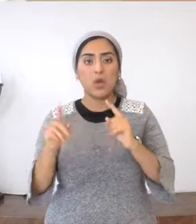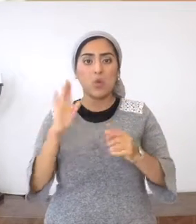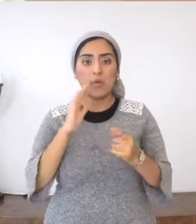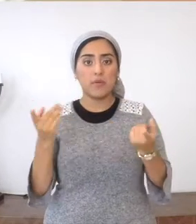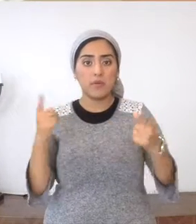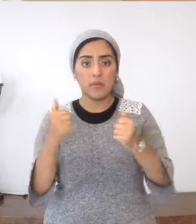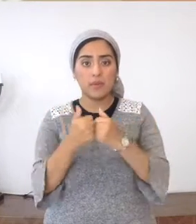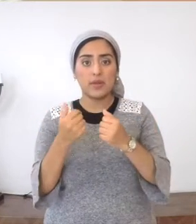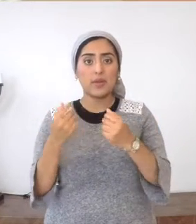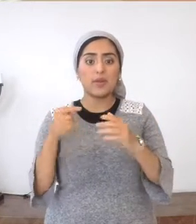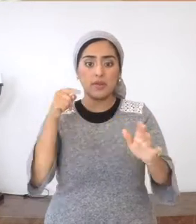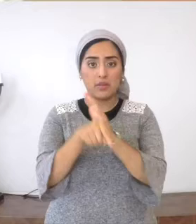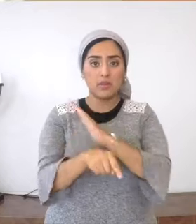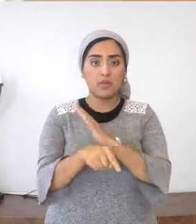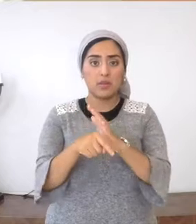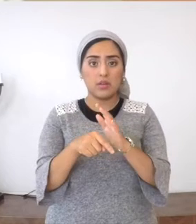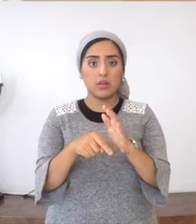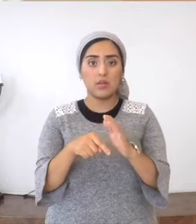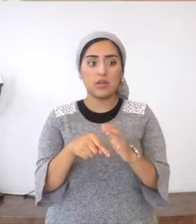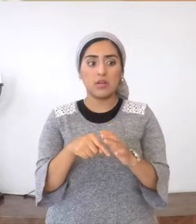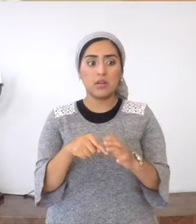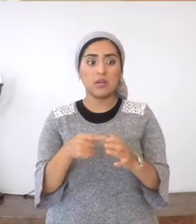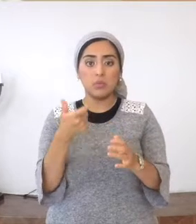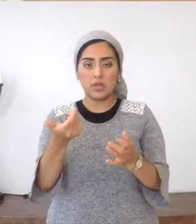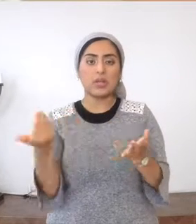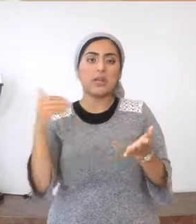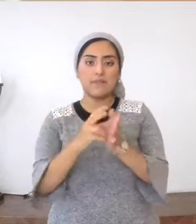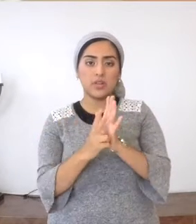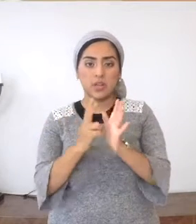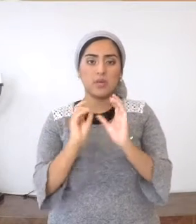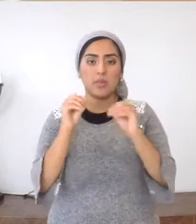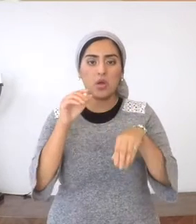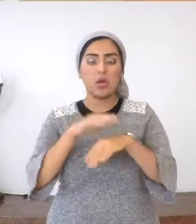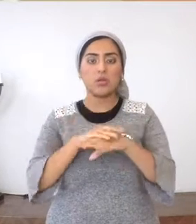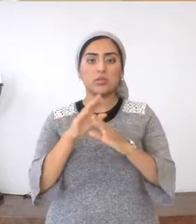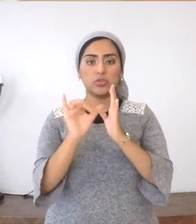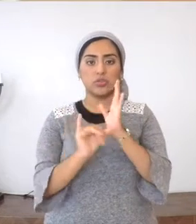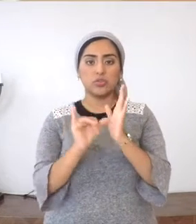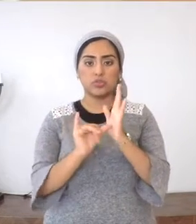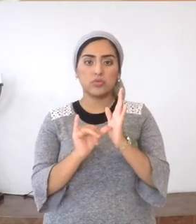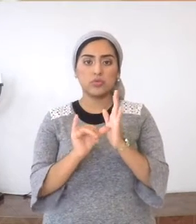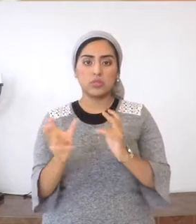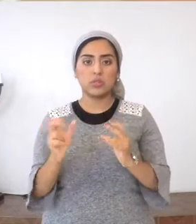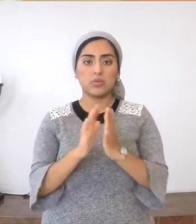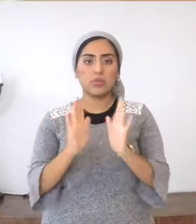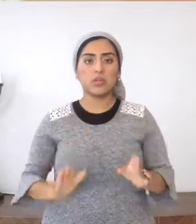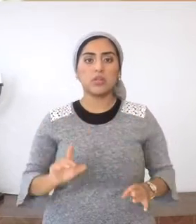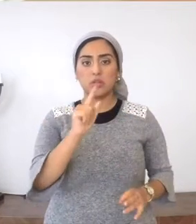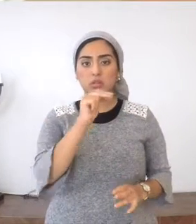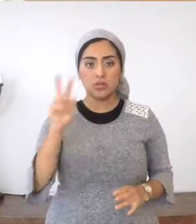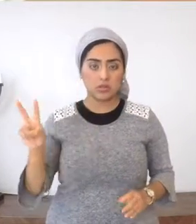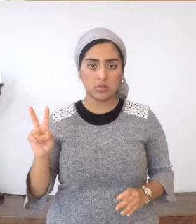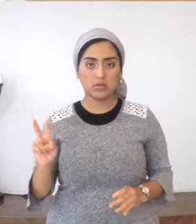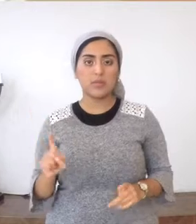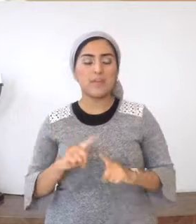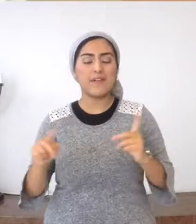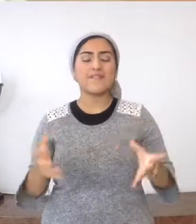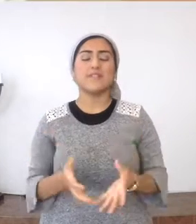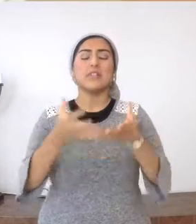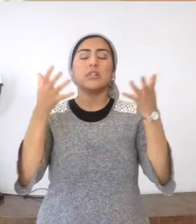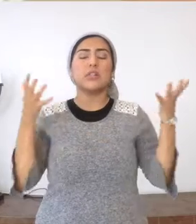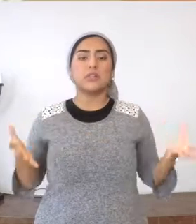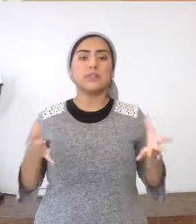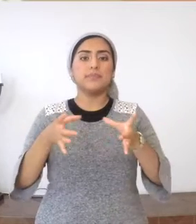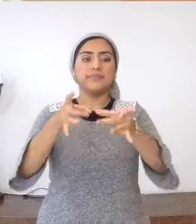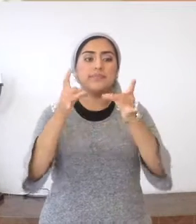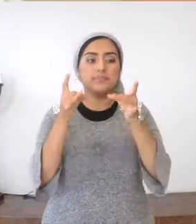En pecado En el mundo Pero lo que se va a hacer Con este sacrificio Vean otra vez el video Va a estar en breve En el canal